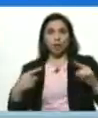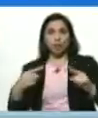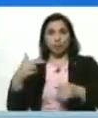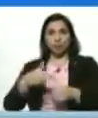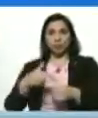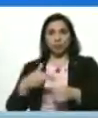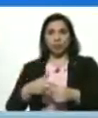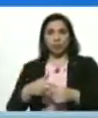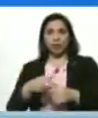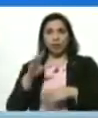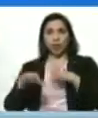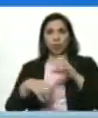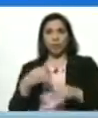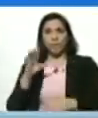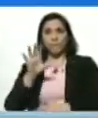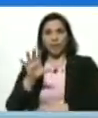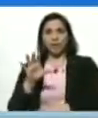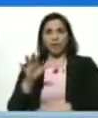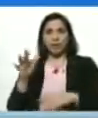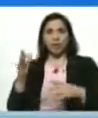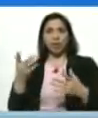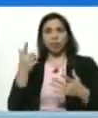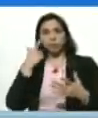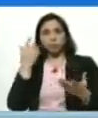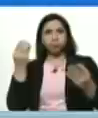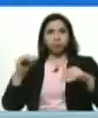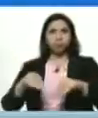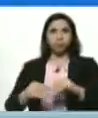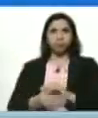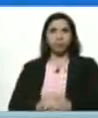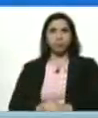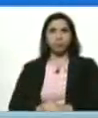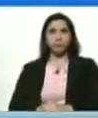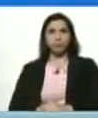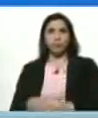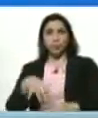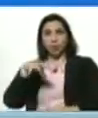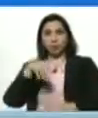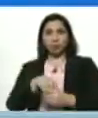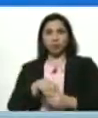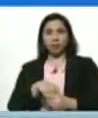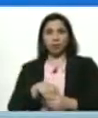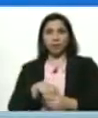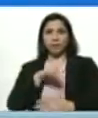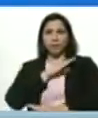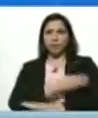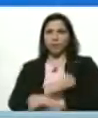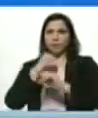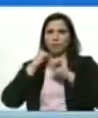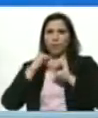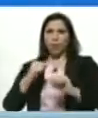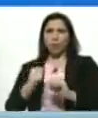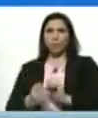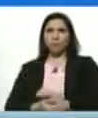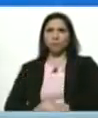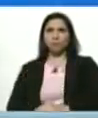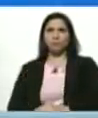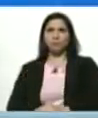país coincidió con la cuarentena radical fuerte